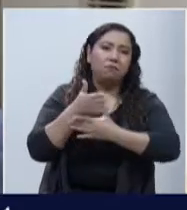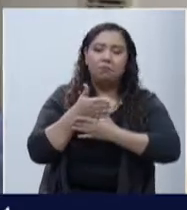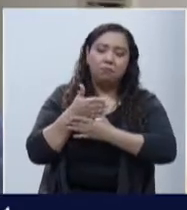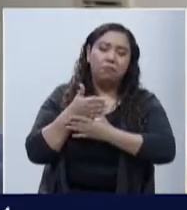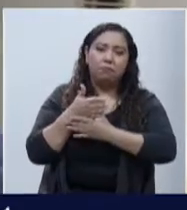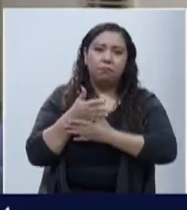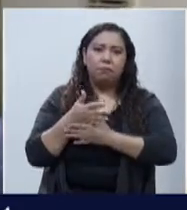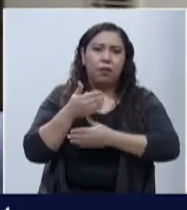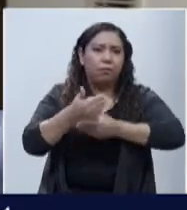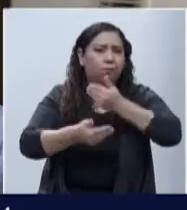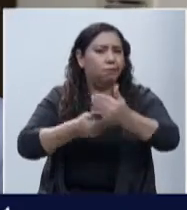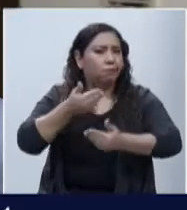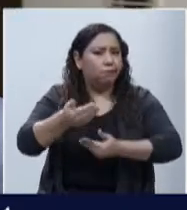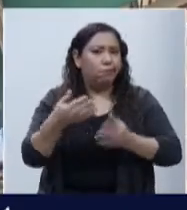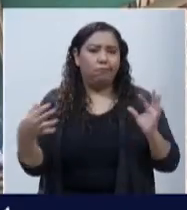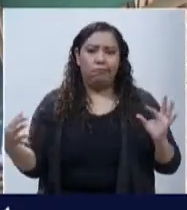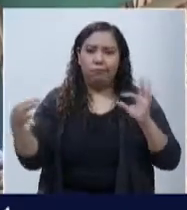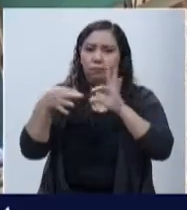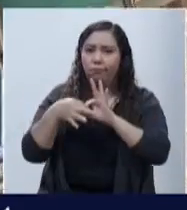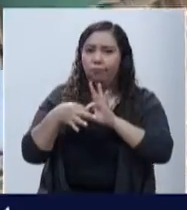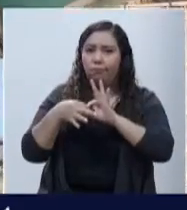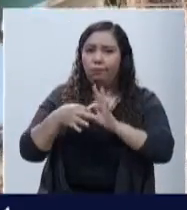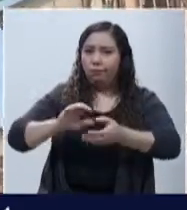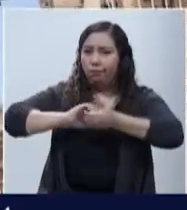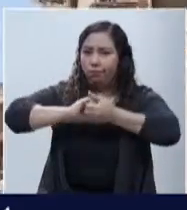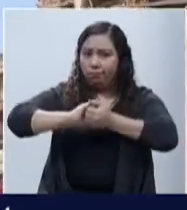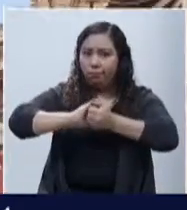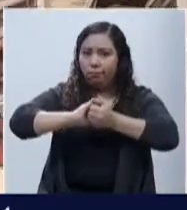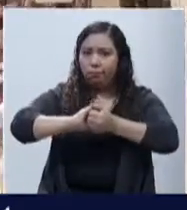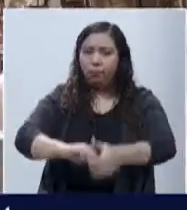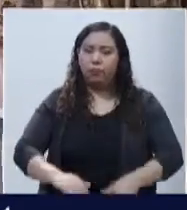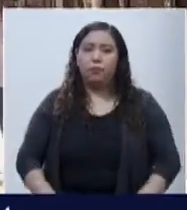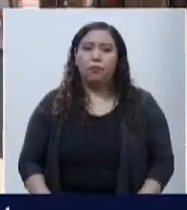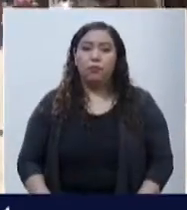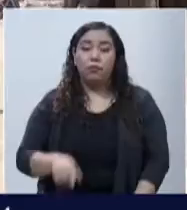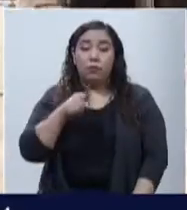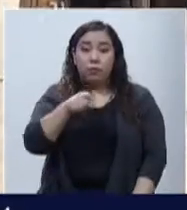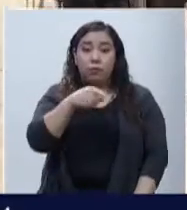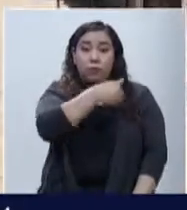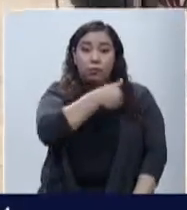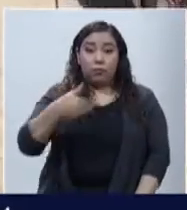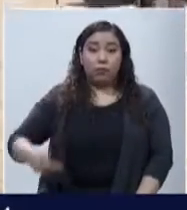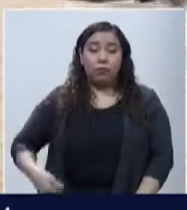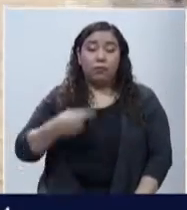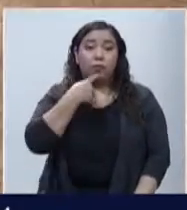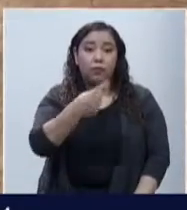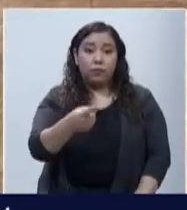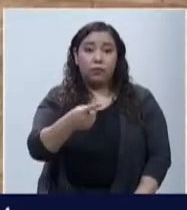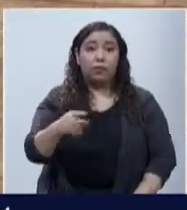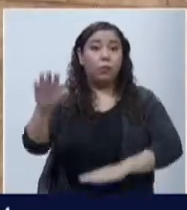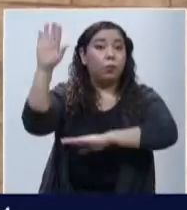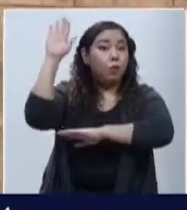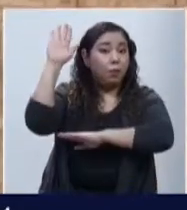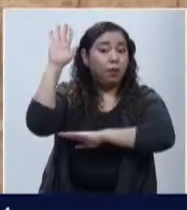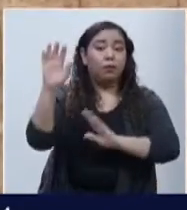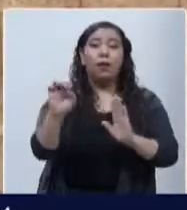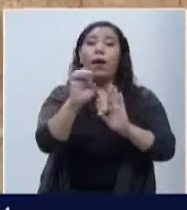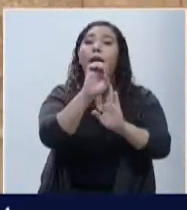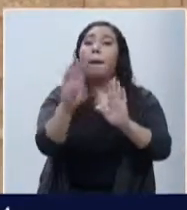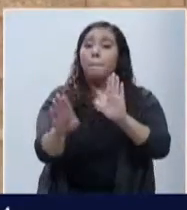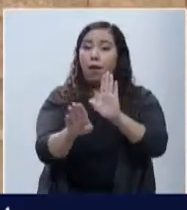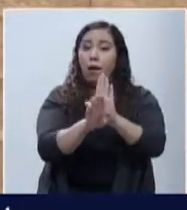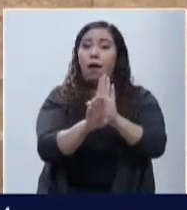para seguir fortaleciendo nuestras relaciones hernández destacó que no olvidó su promesa de llevar la embajada hondureña a jerusalén